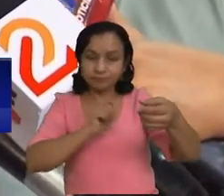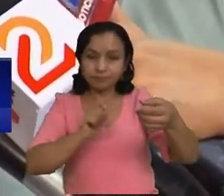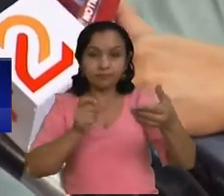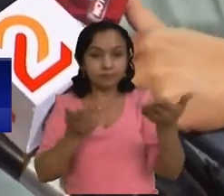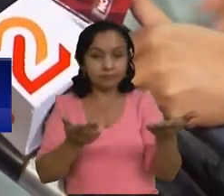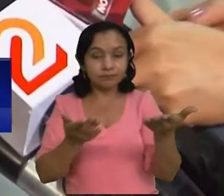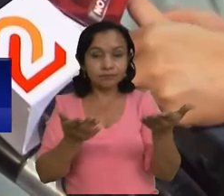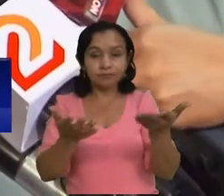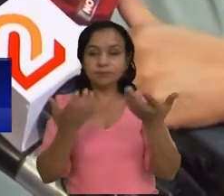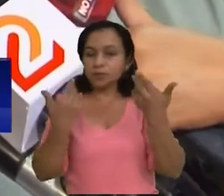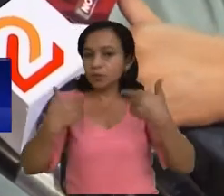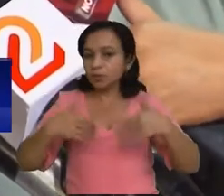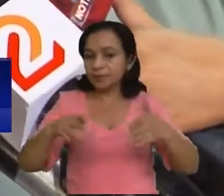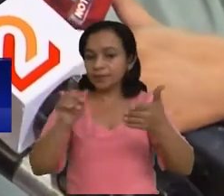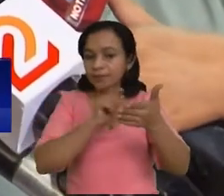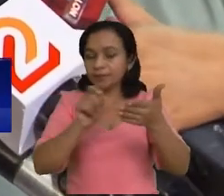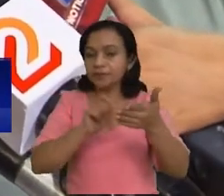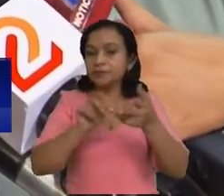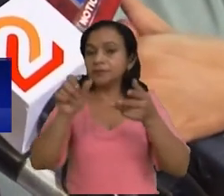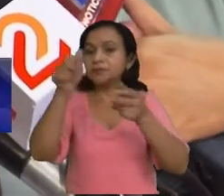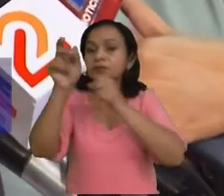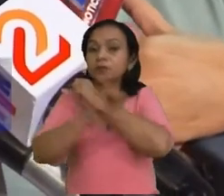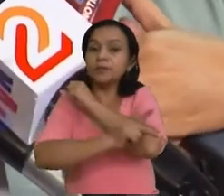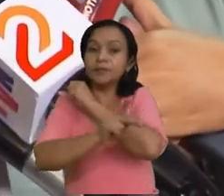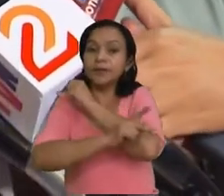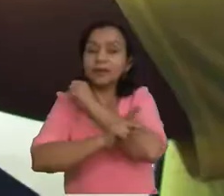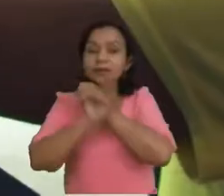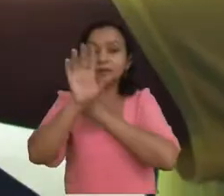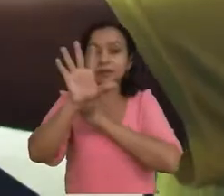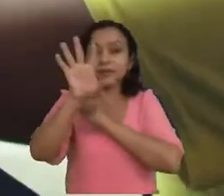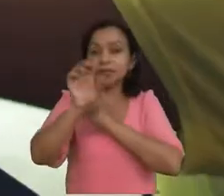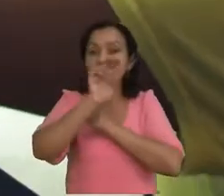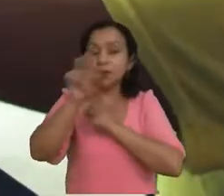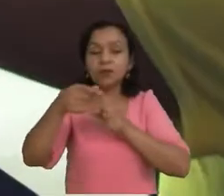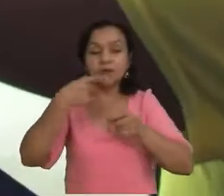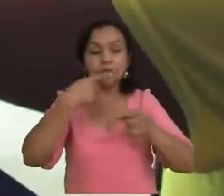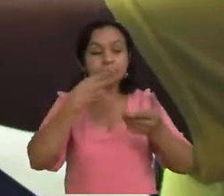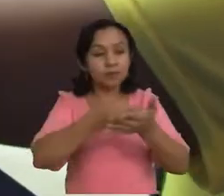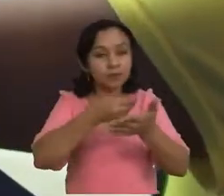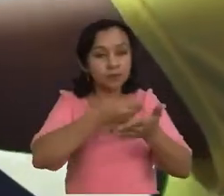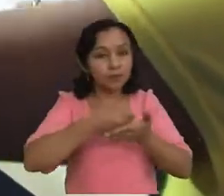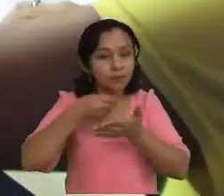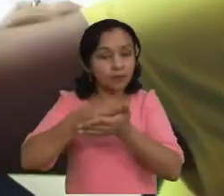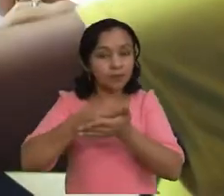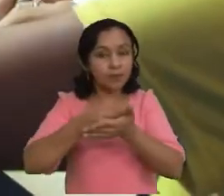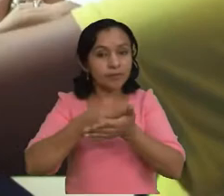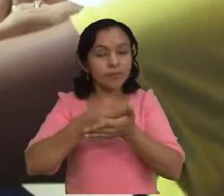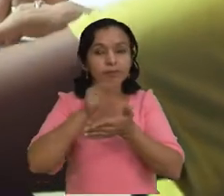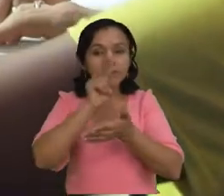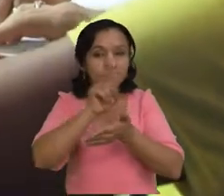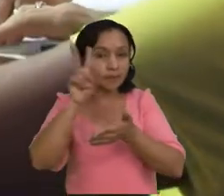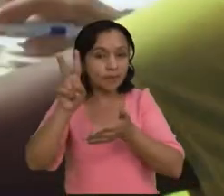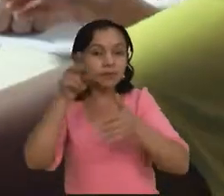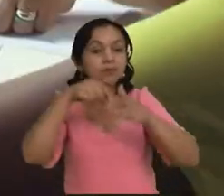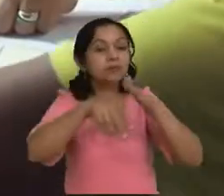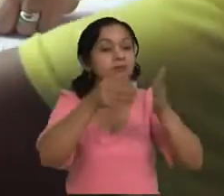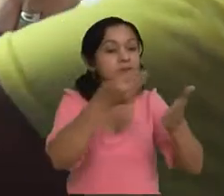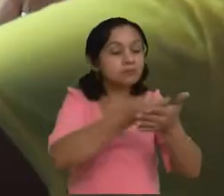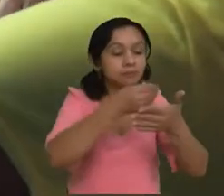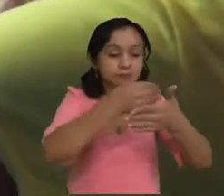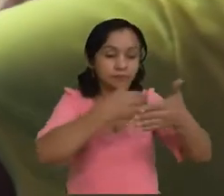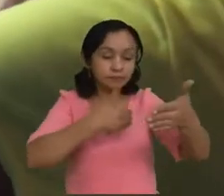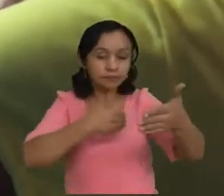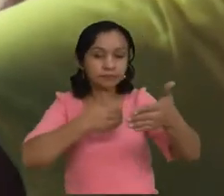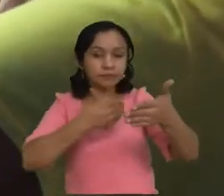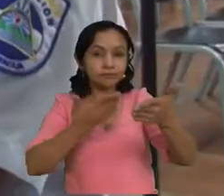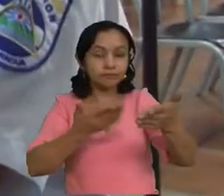formulario normal que les pedimos a los extranjeros, que tienen un costo de 50 córdobas, que lo pueden encontrar en la ventanilla 22. Lo que son los